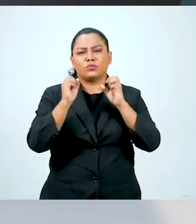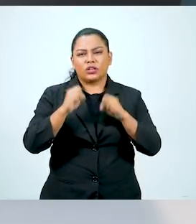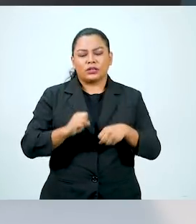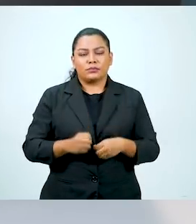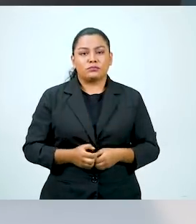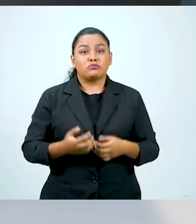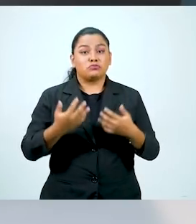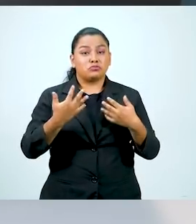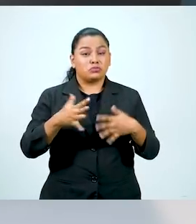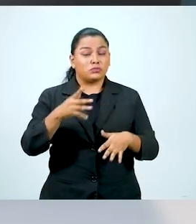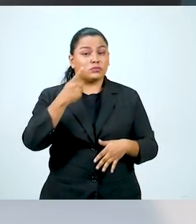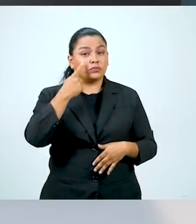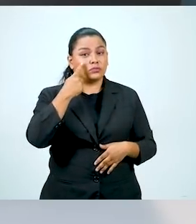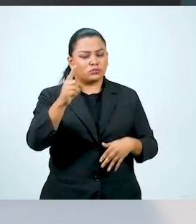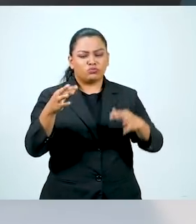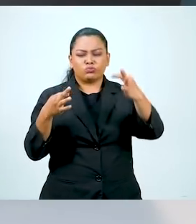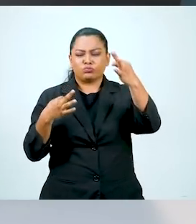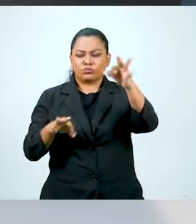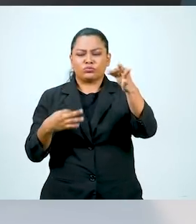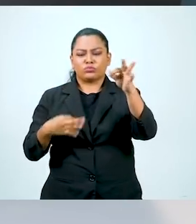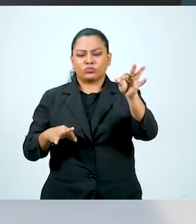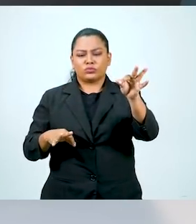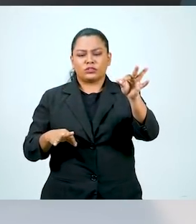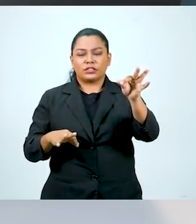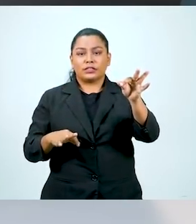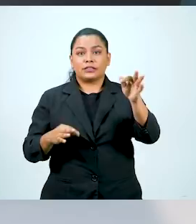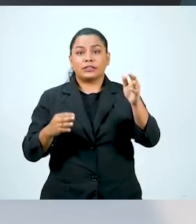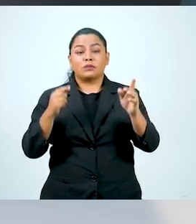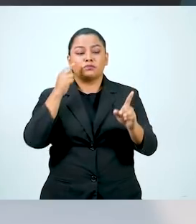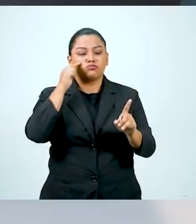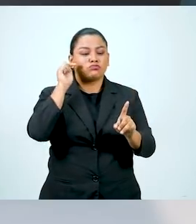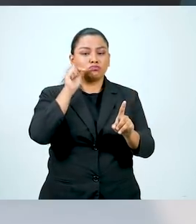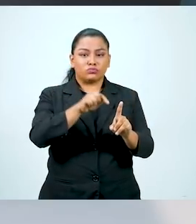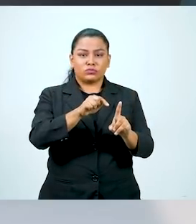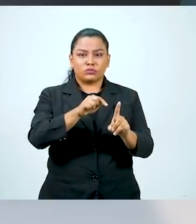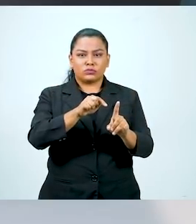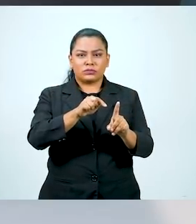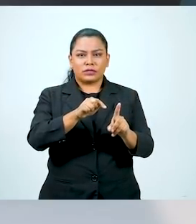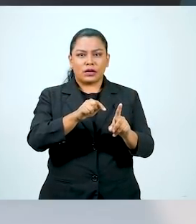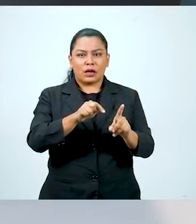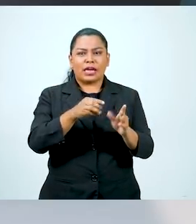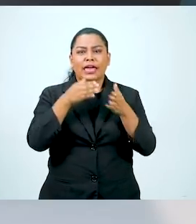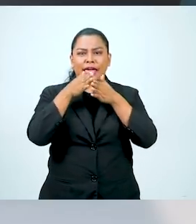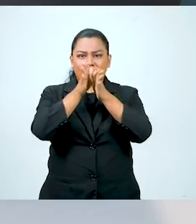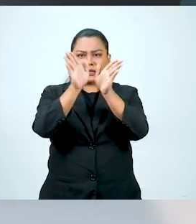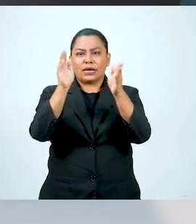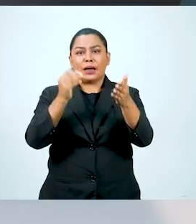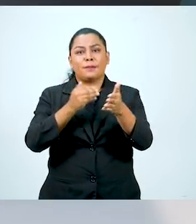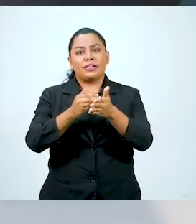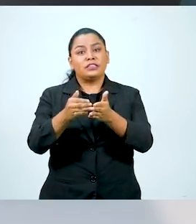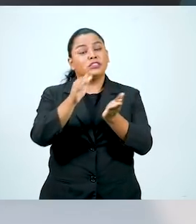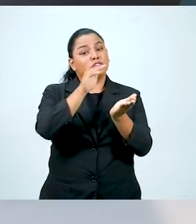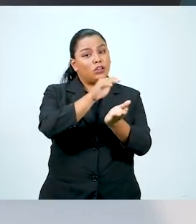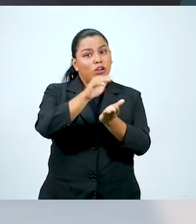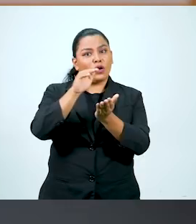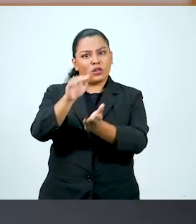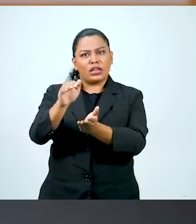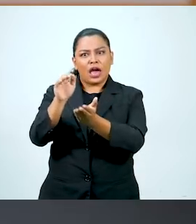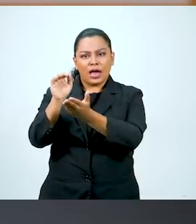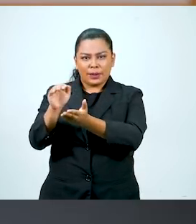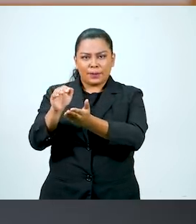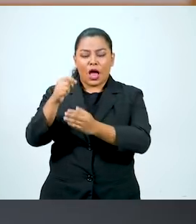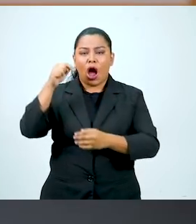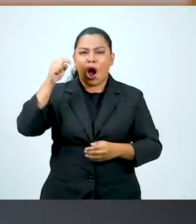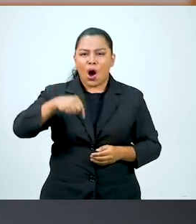el momento hemos visto las páginas donde se encuentran las orientaciones generales para el inicio de cada unidad.